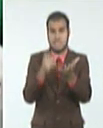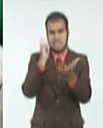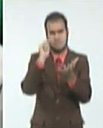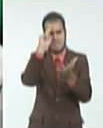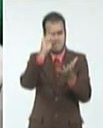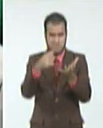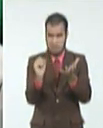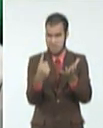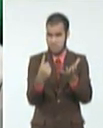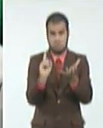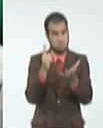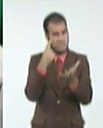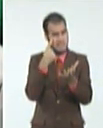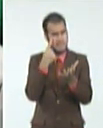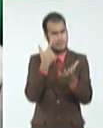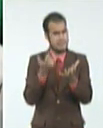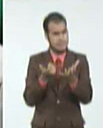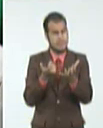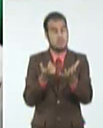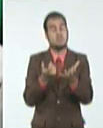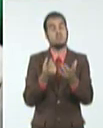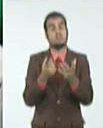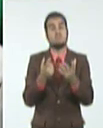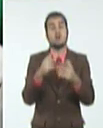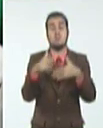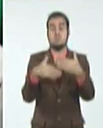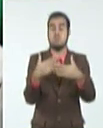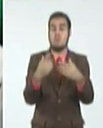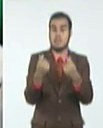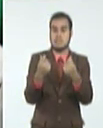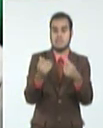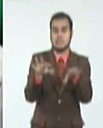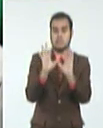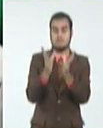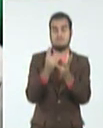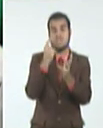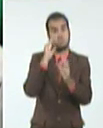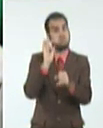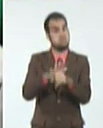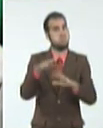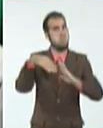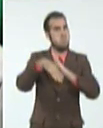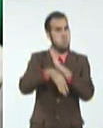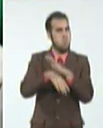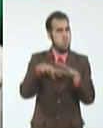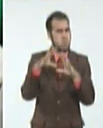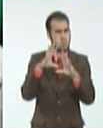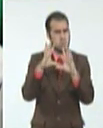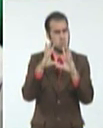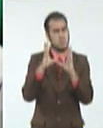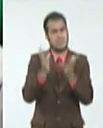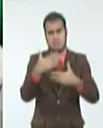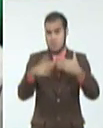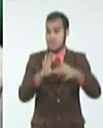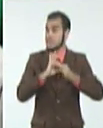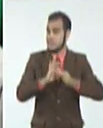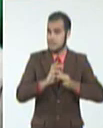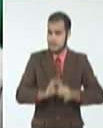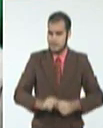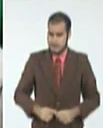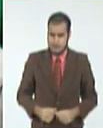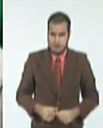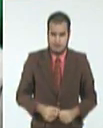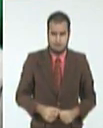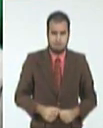es bastante, sino también lo que esto ha representado desde el punto de vista económico en prácticamente todo el